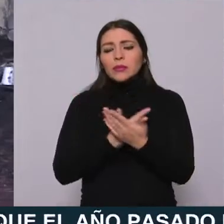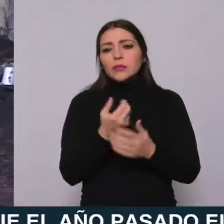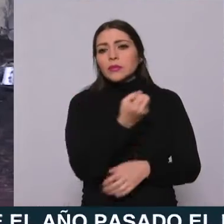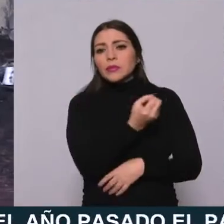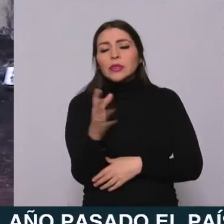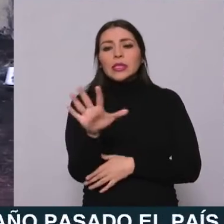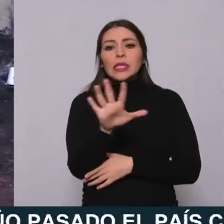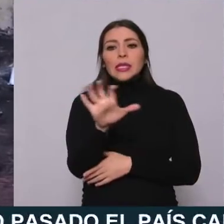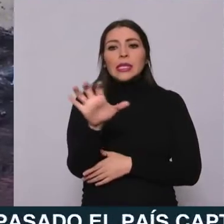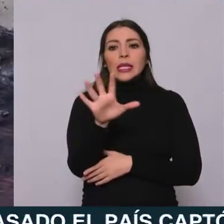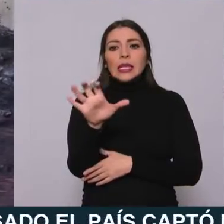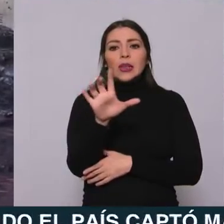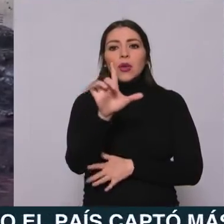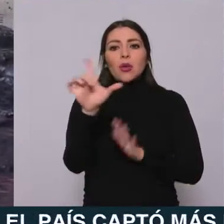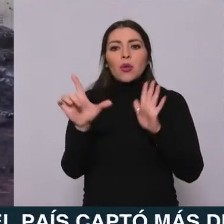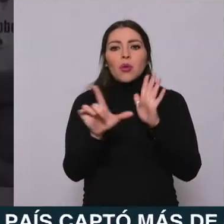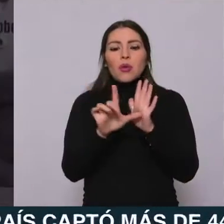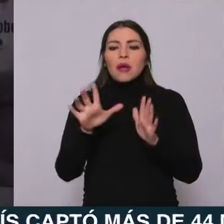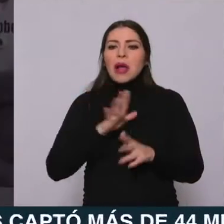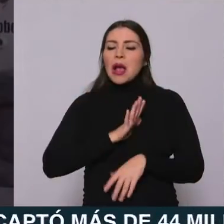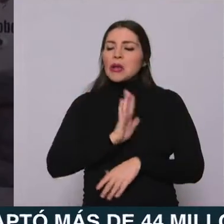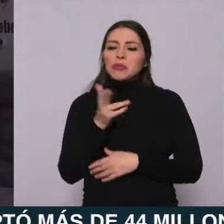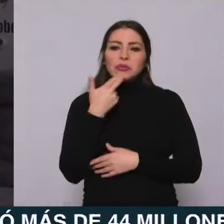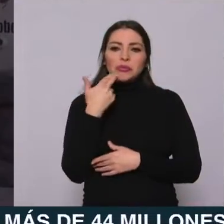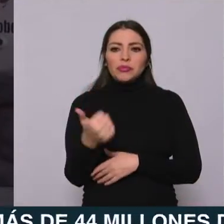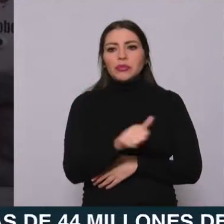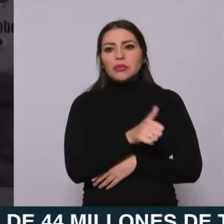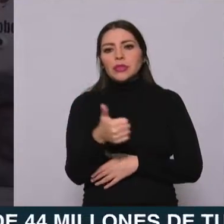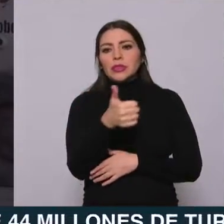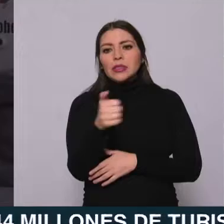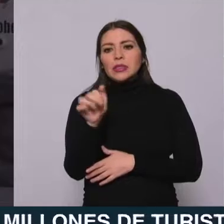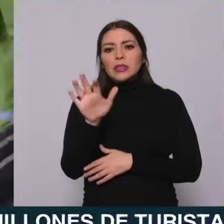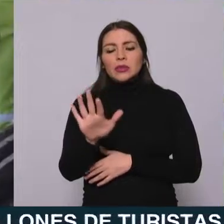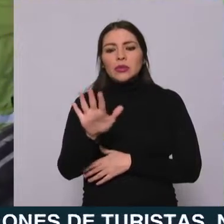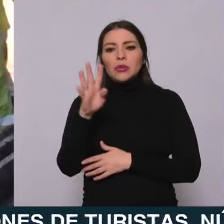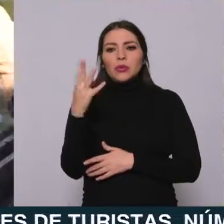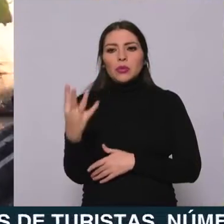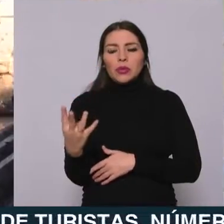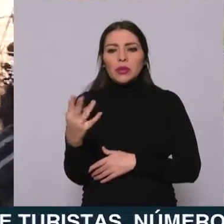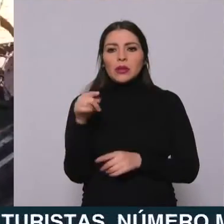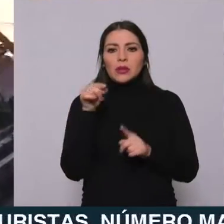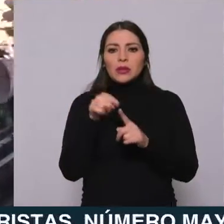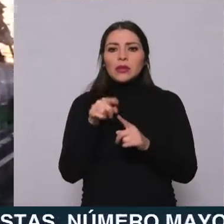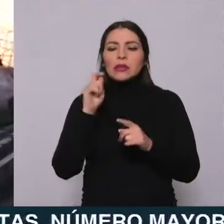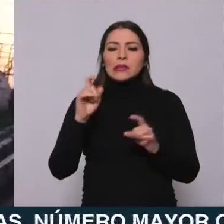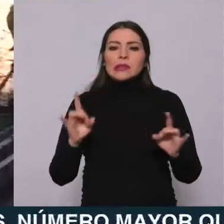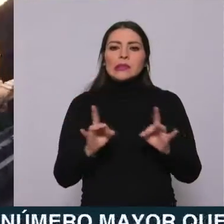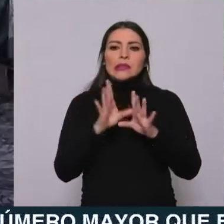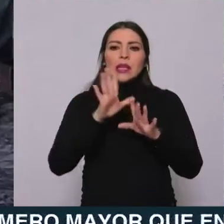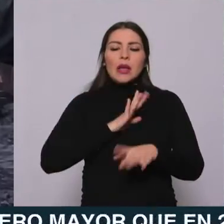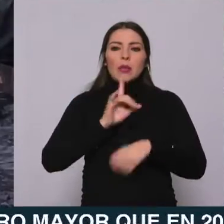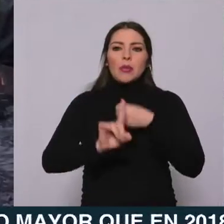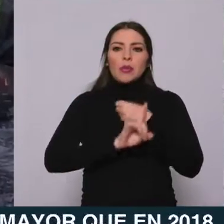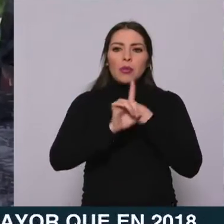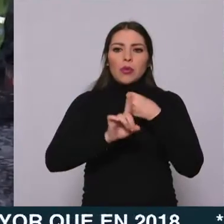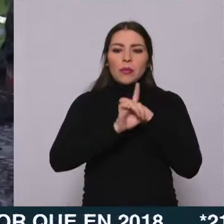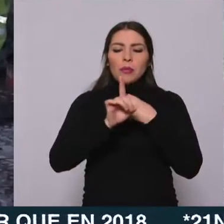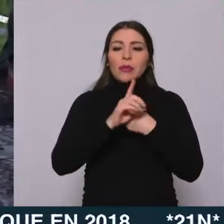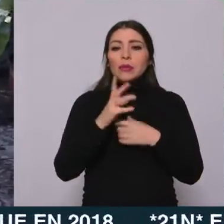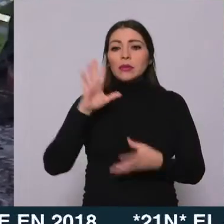consideran directamente siniestrados y 654 locales que han sido indirectamente afectados, dando un total